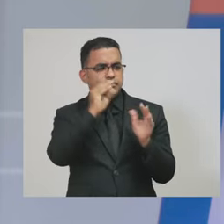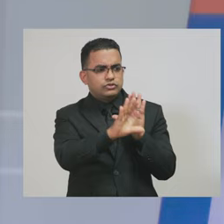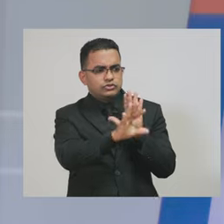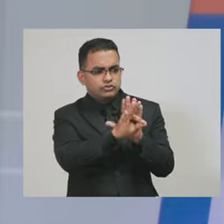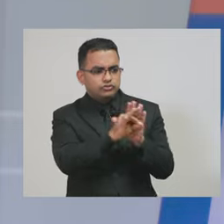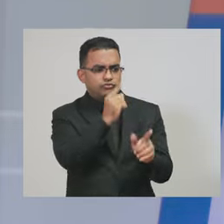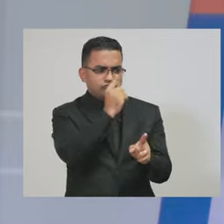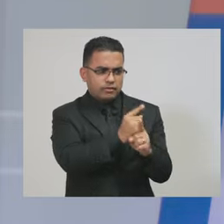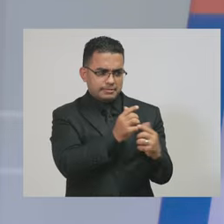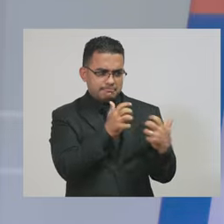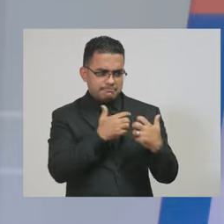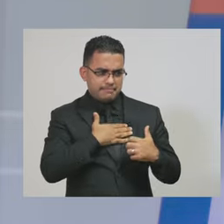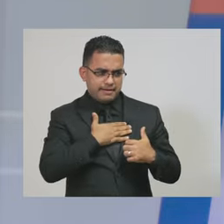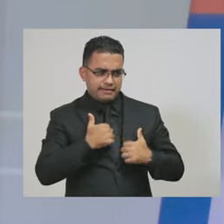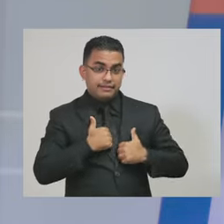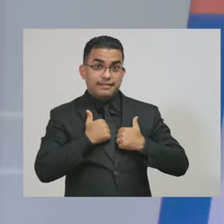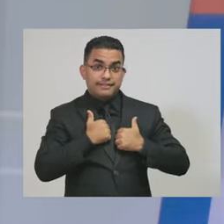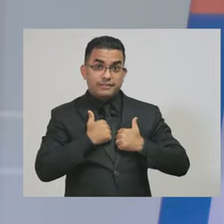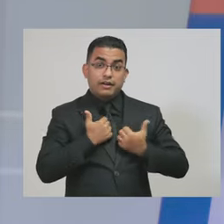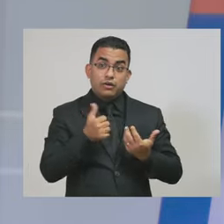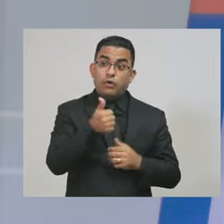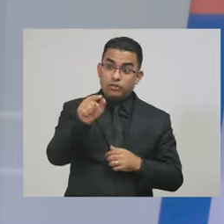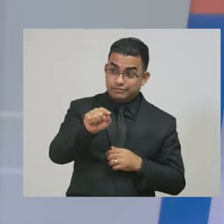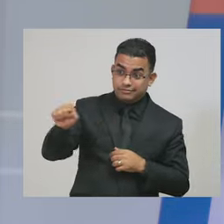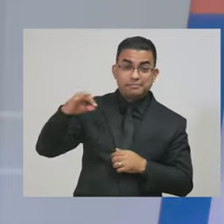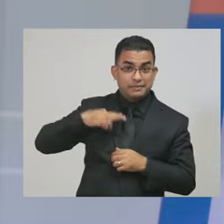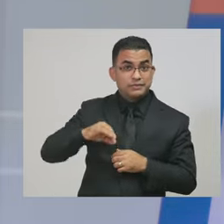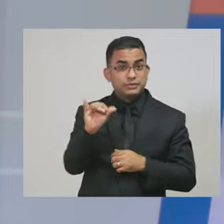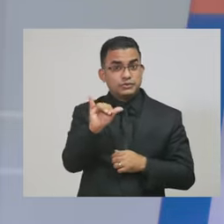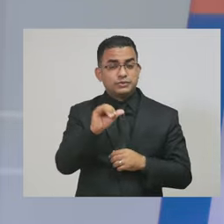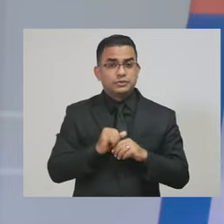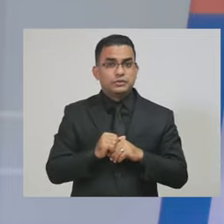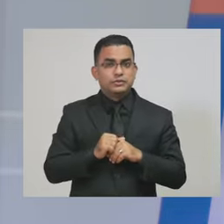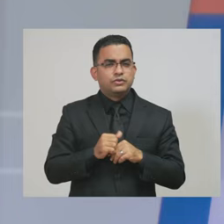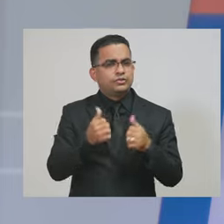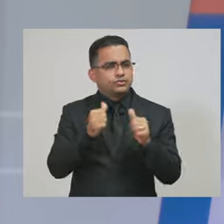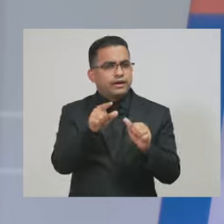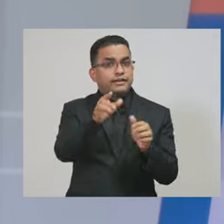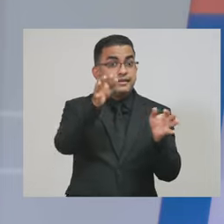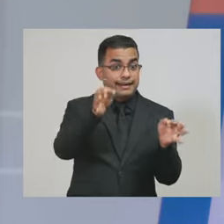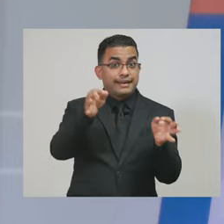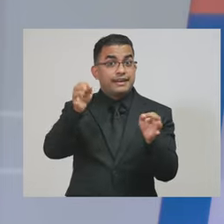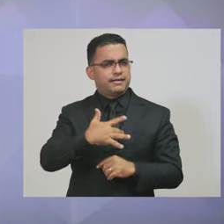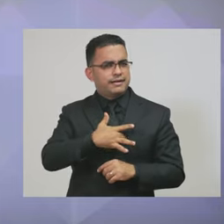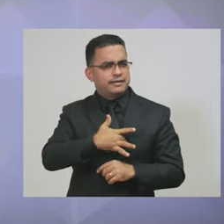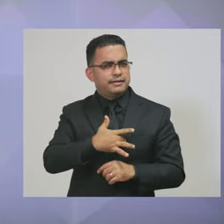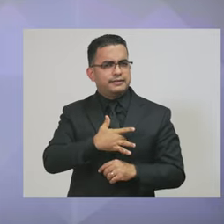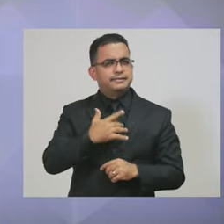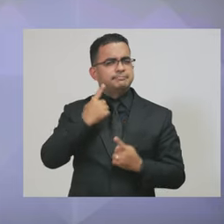discernir de reflexionar y elegir lo mejor para ustedes y también para los demás